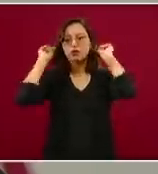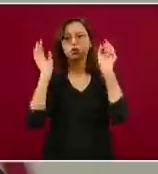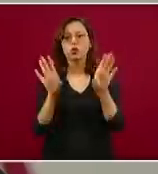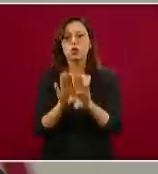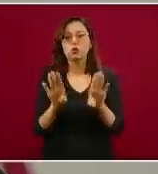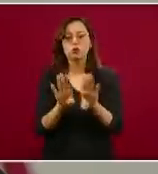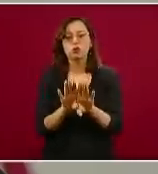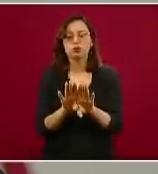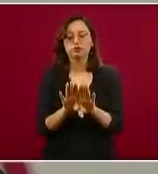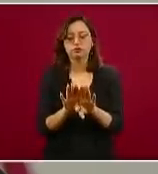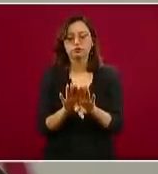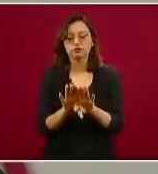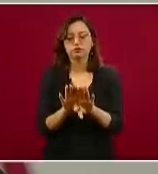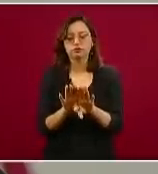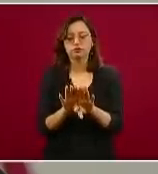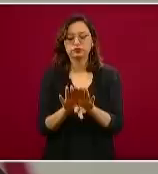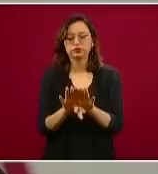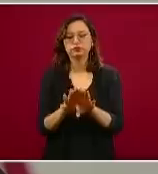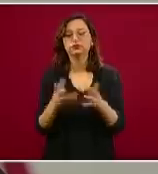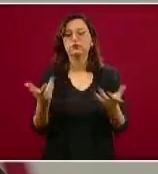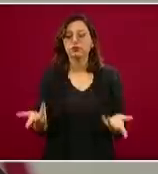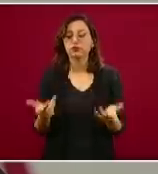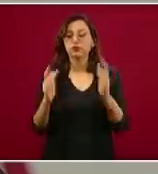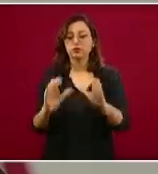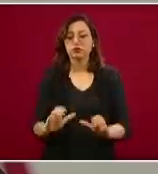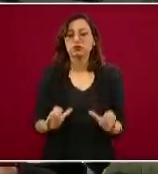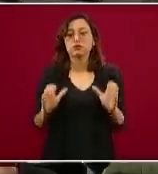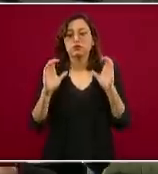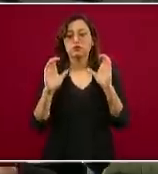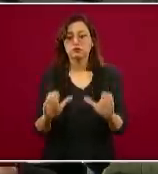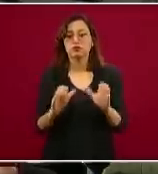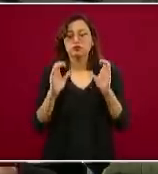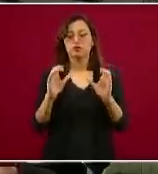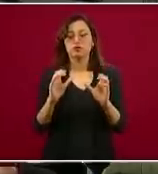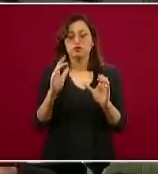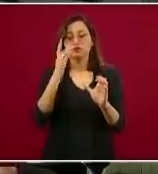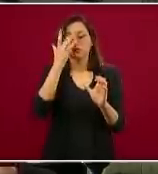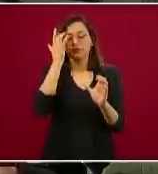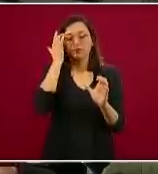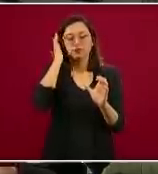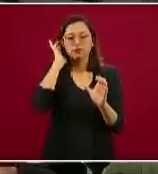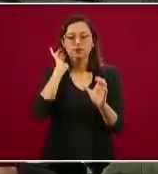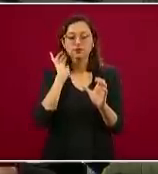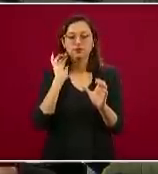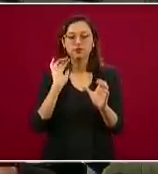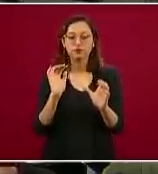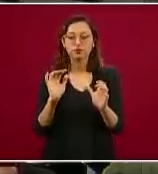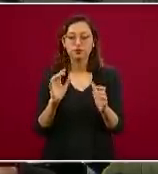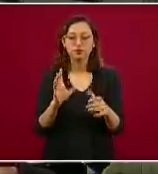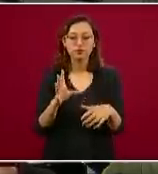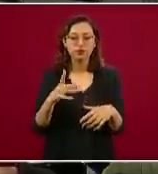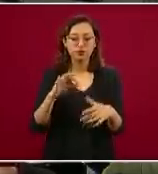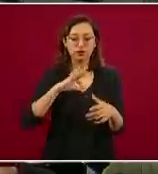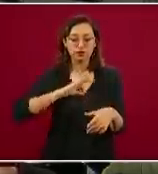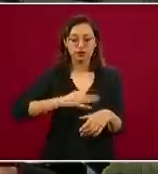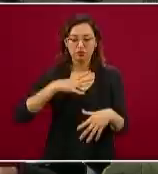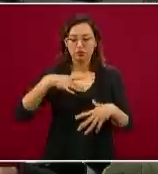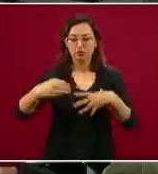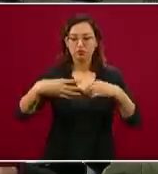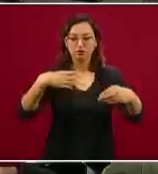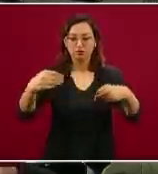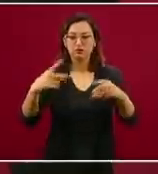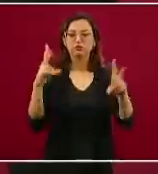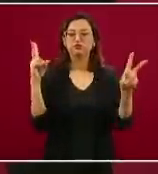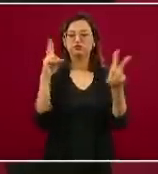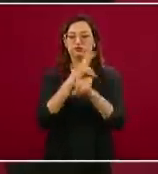destacado por la bioseguridad, no es una situación, el mecanismo de contagio de este virus es por vía